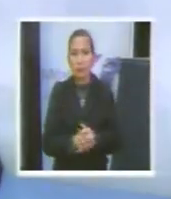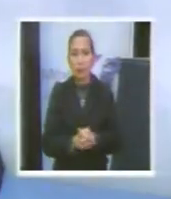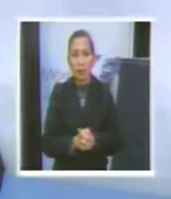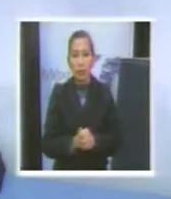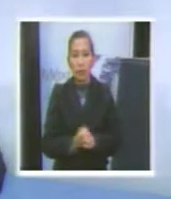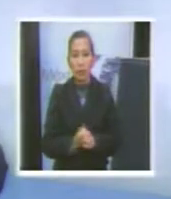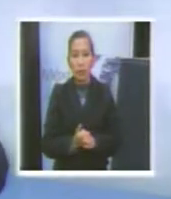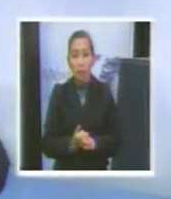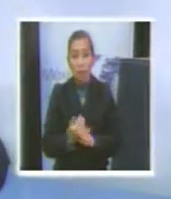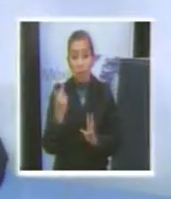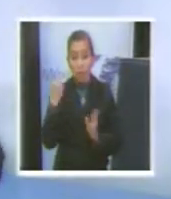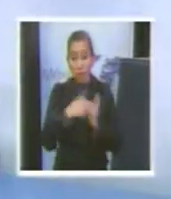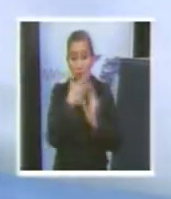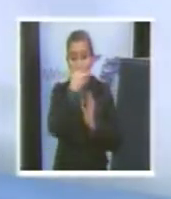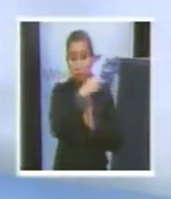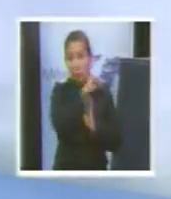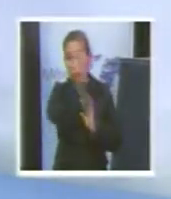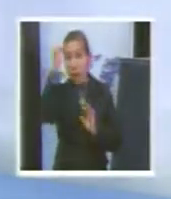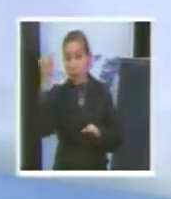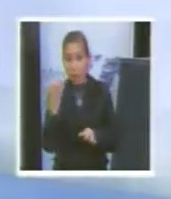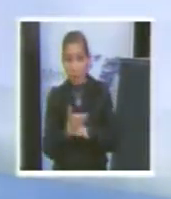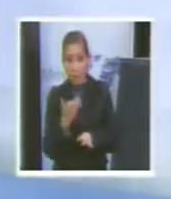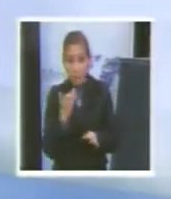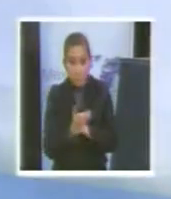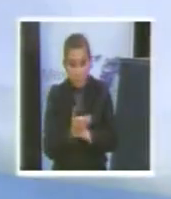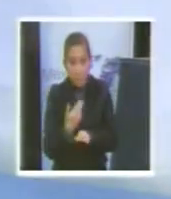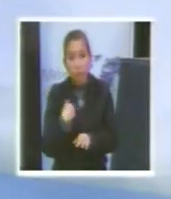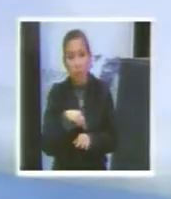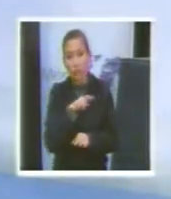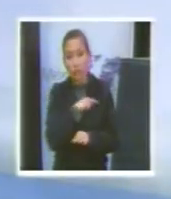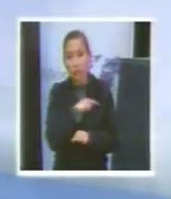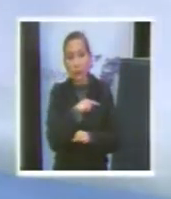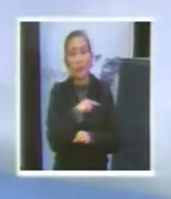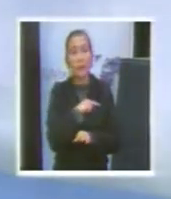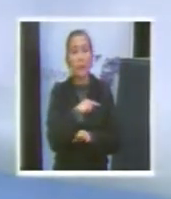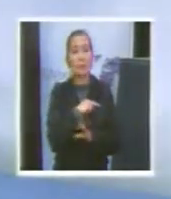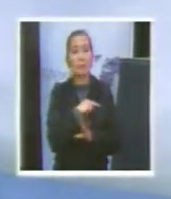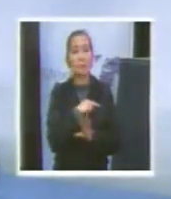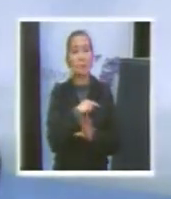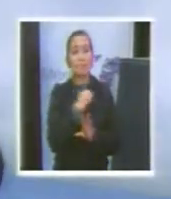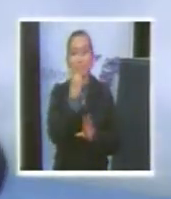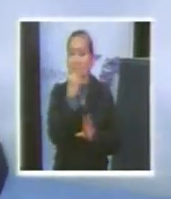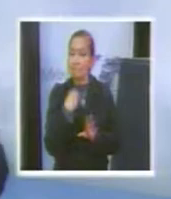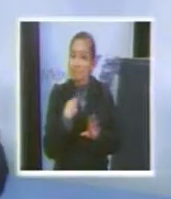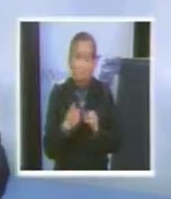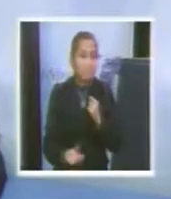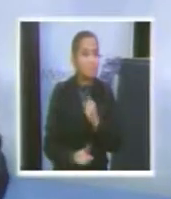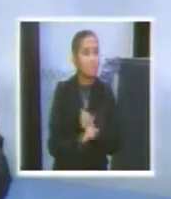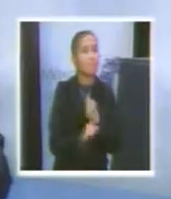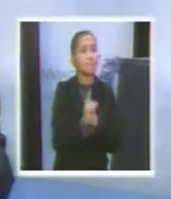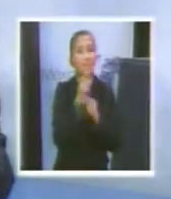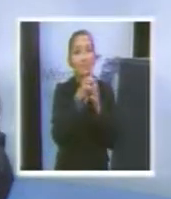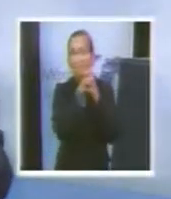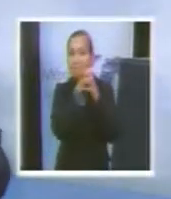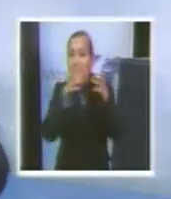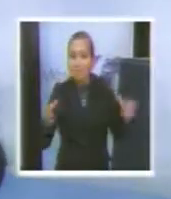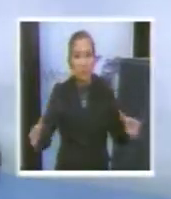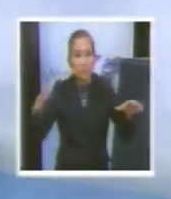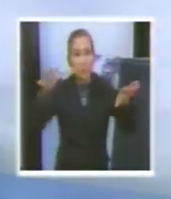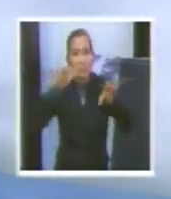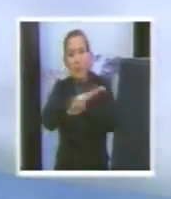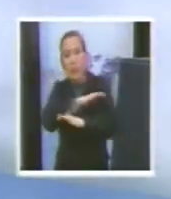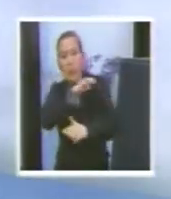donde desde 2008 para acá hemos tenido que enfrentar retos muy grandes,